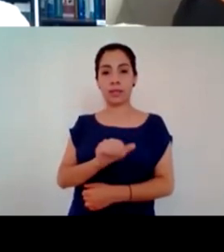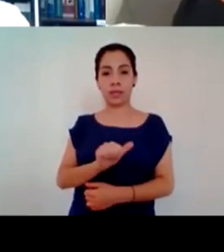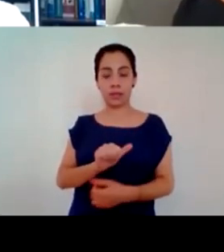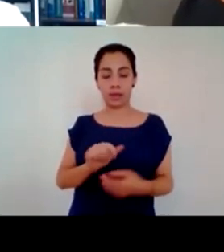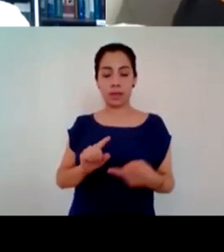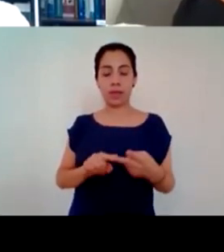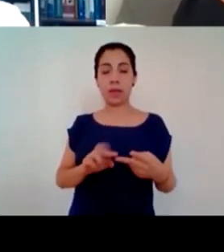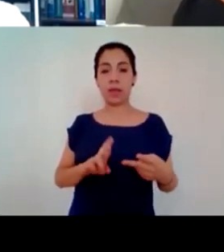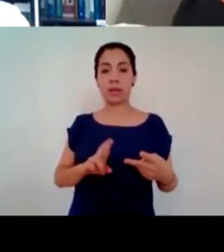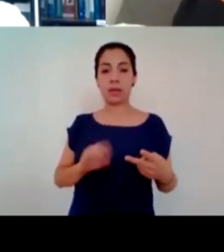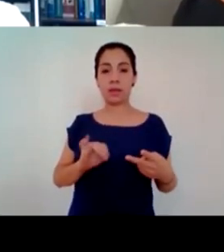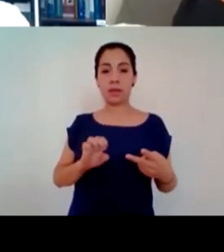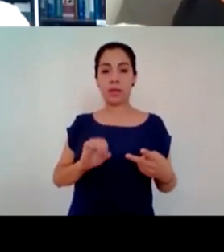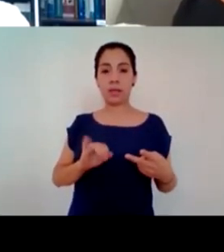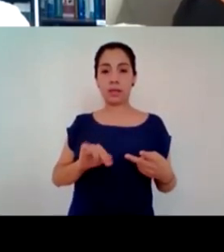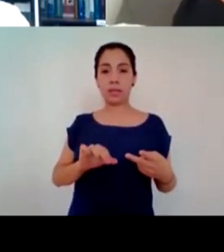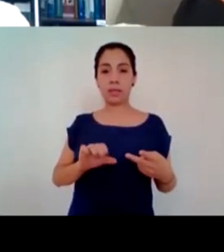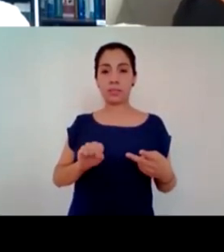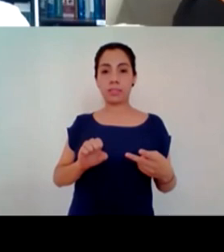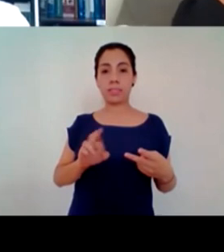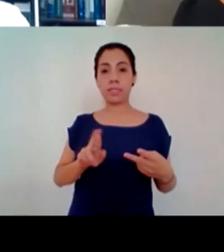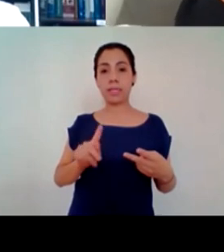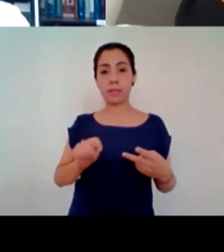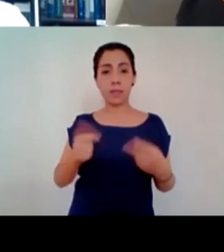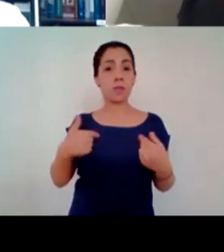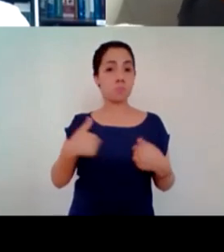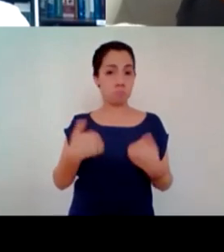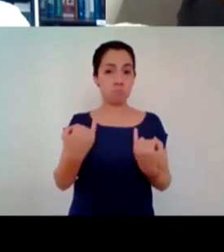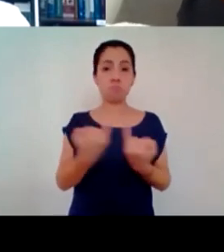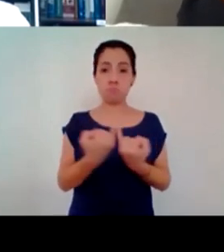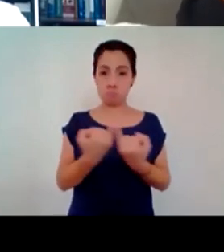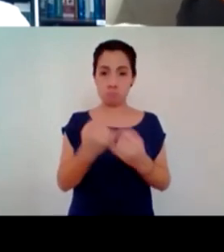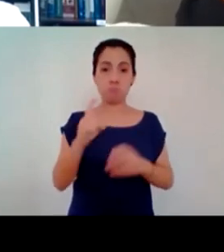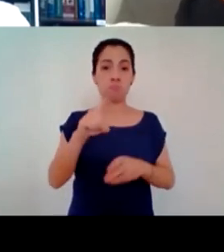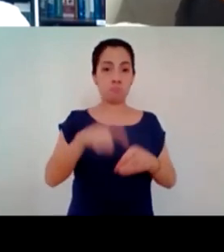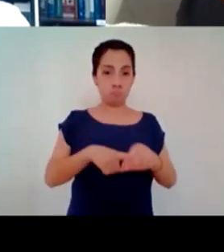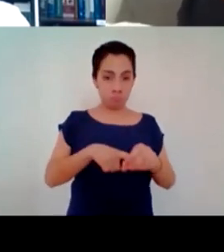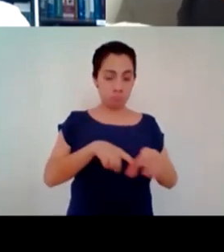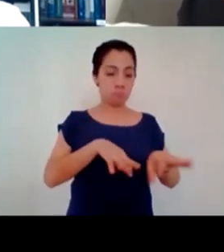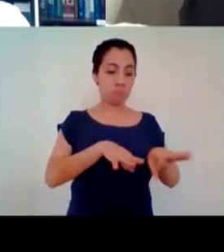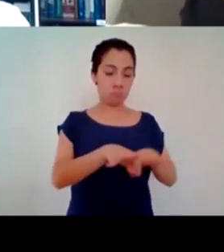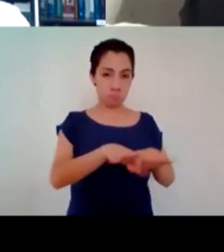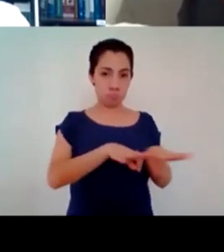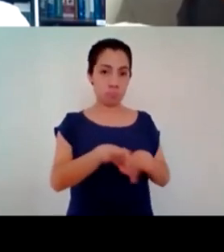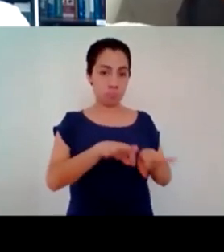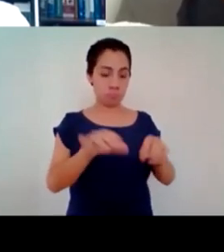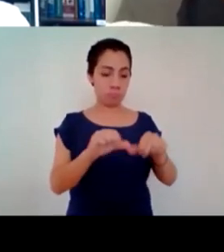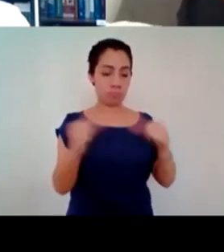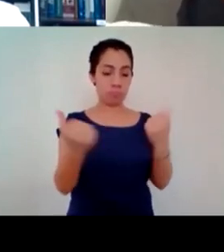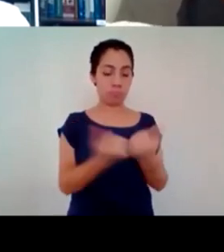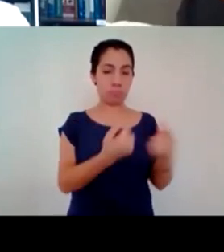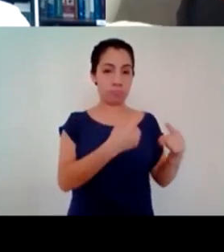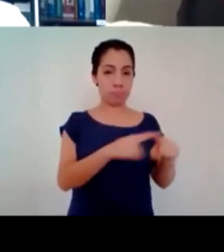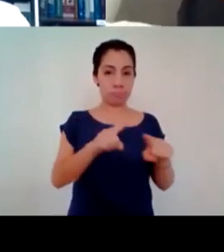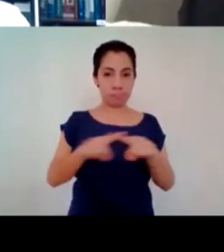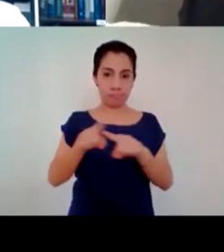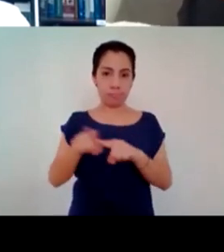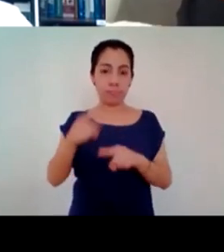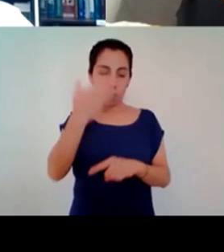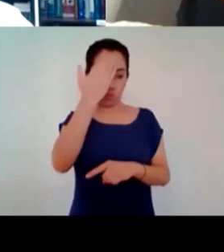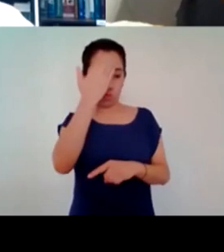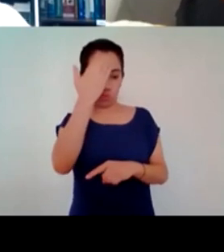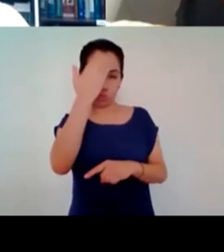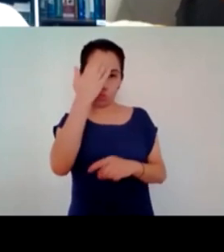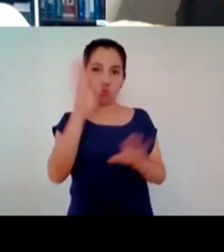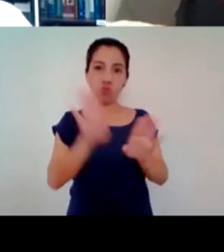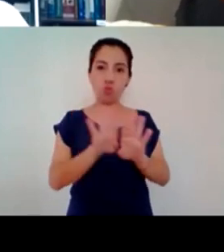en las asociaciones civiles. Conozco bien cómo se opera desde allí y pues yo tengo una gran admiración por